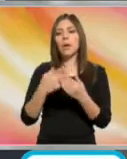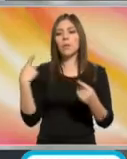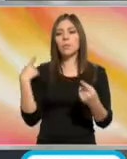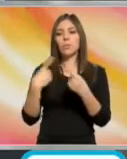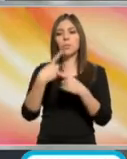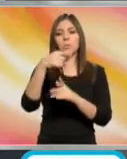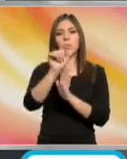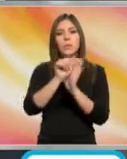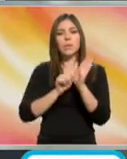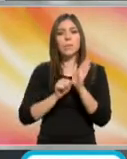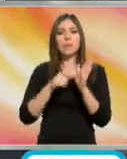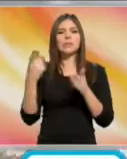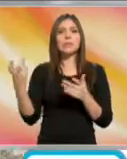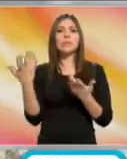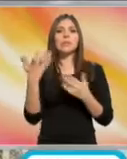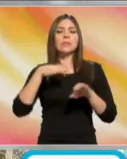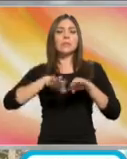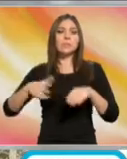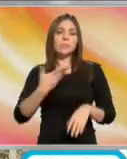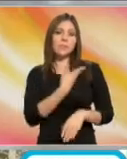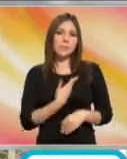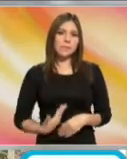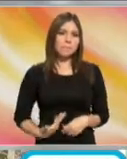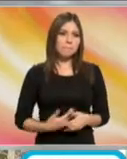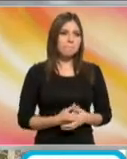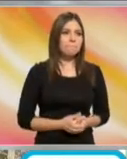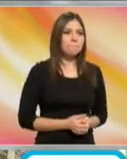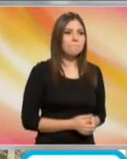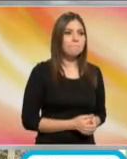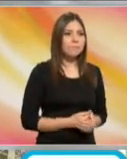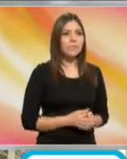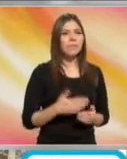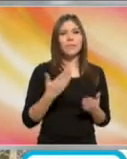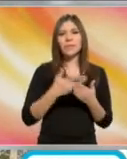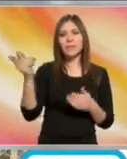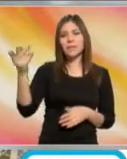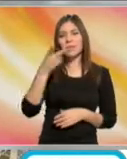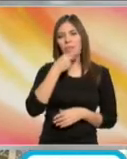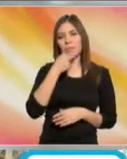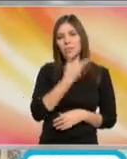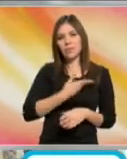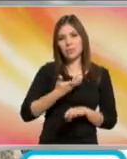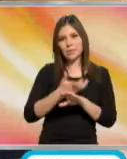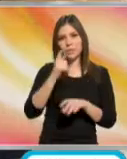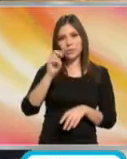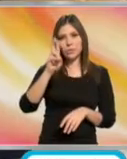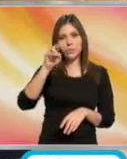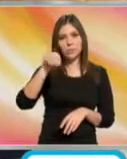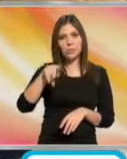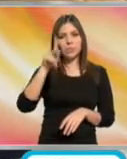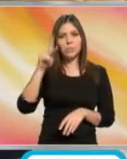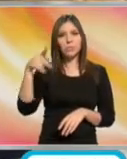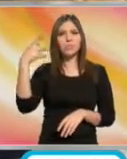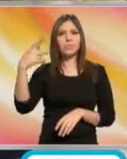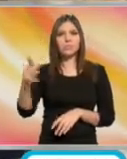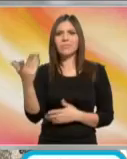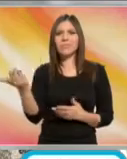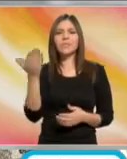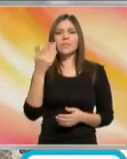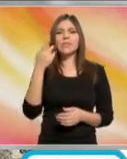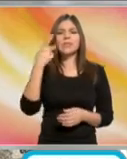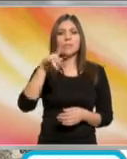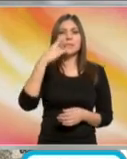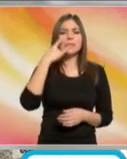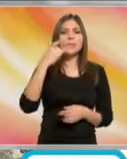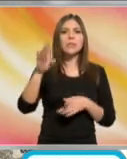lleva en funciones. Sí. Oye, el presidente Donald Trump es un presidente sin precedentes en cuanto a sus políticas y en cuanto a su manera pues